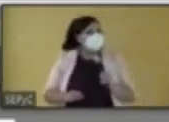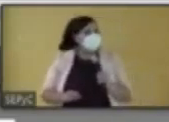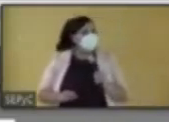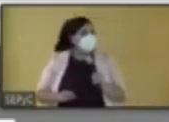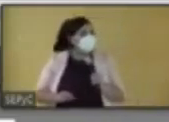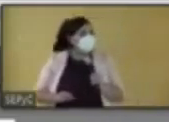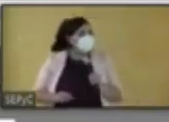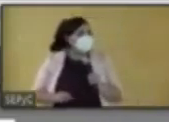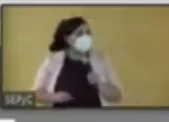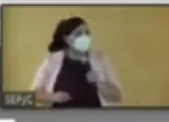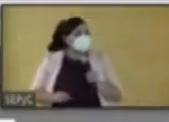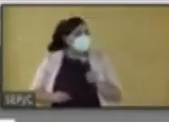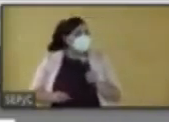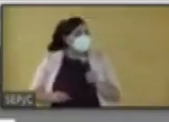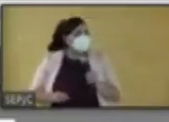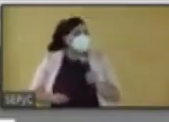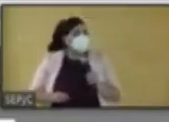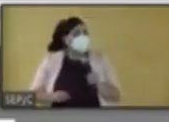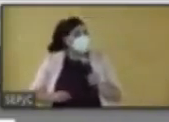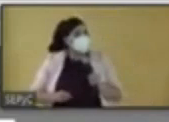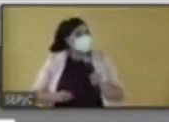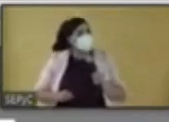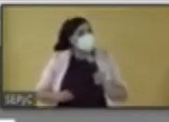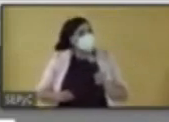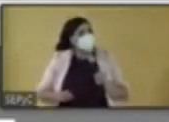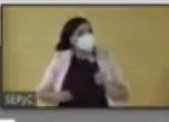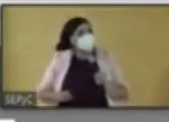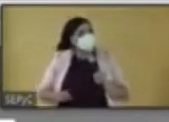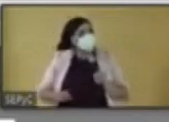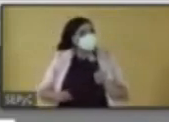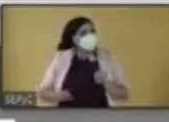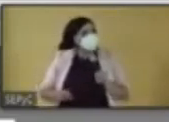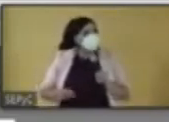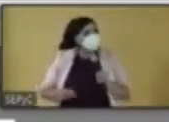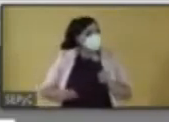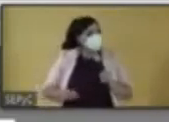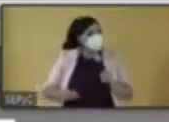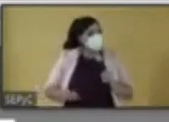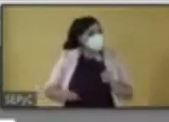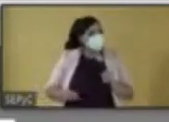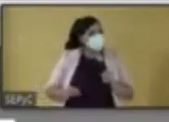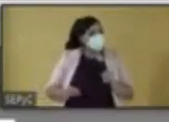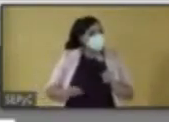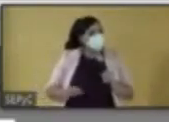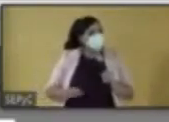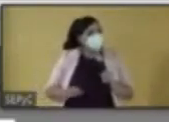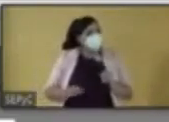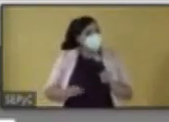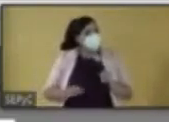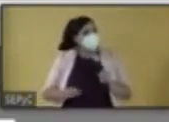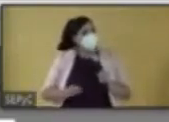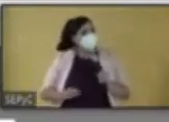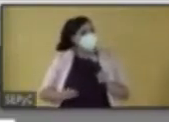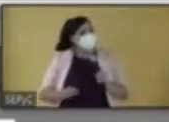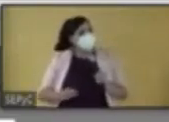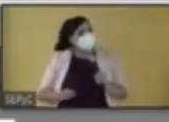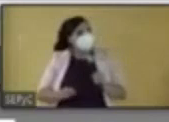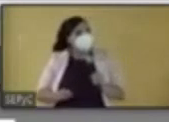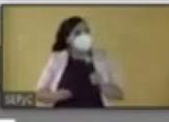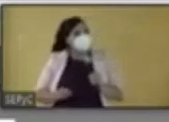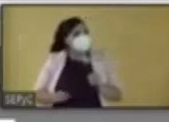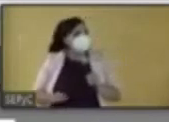datos obligatorios, y en su caso, si identificamos, no aparece el globito debido a que toda la información de terceros, en este caso